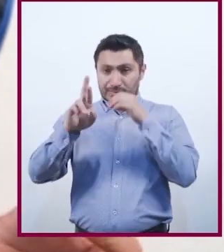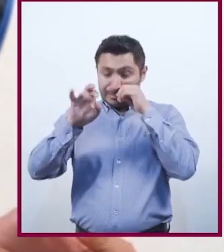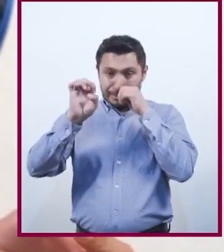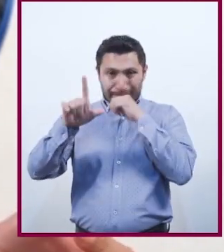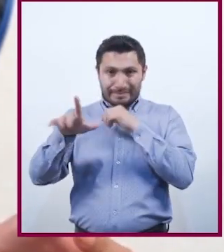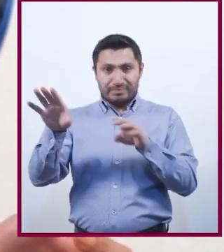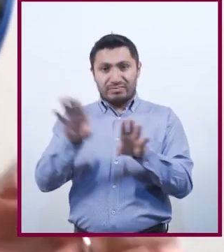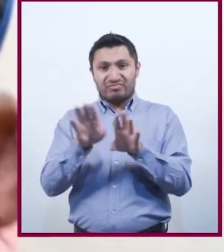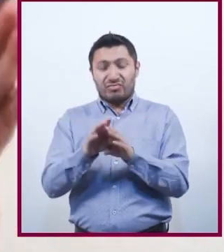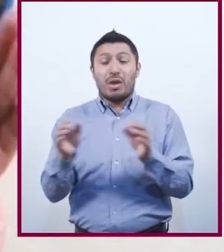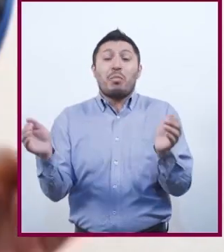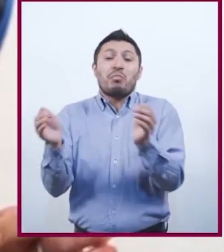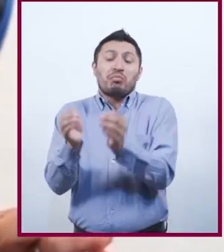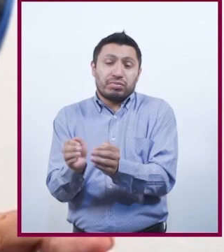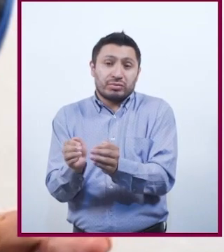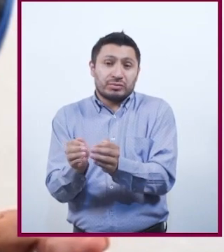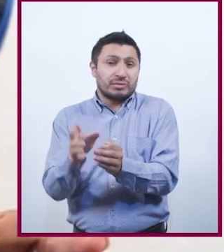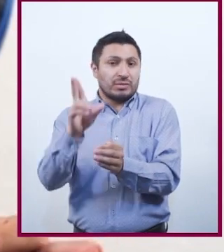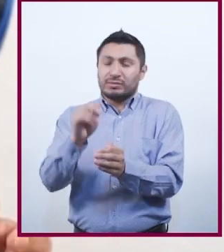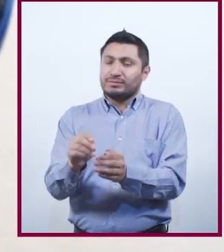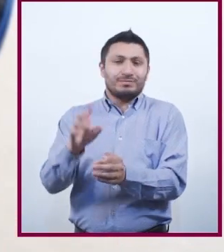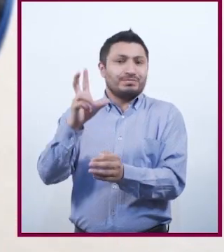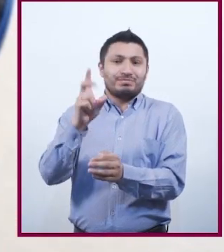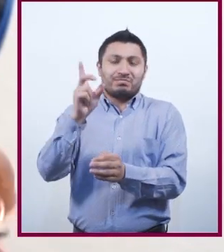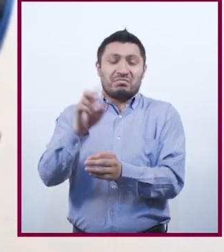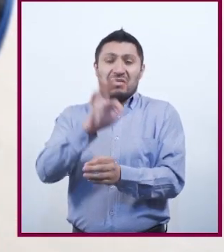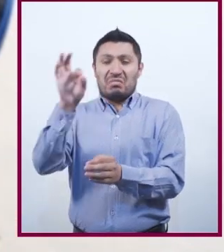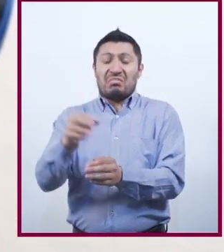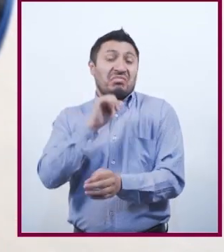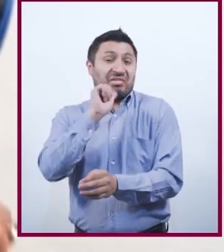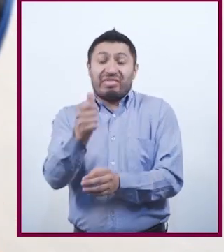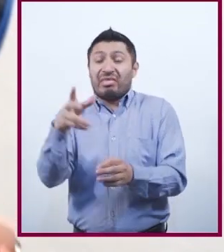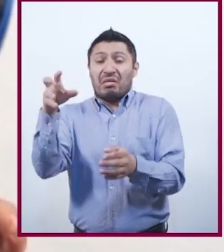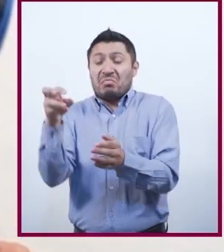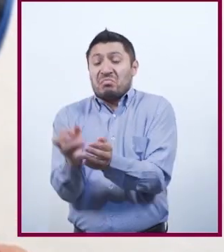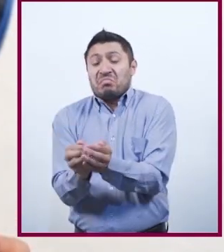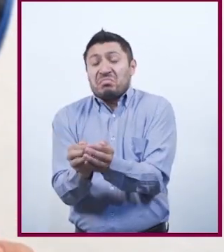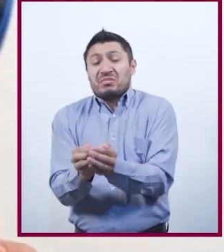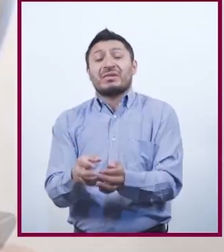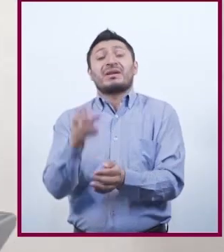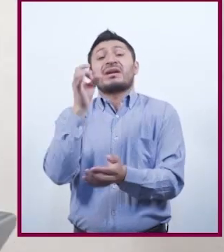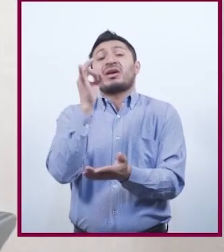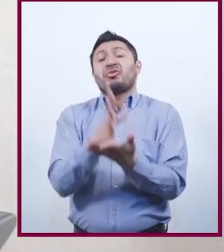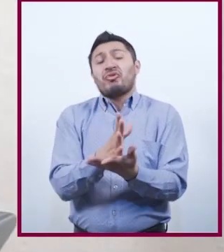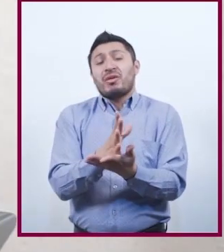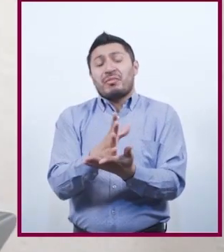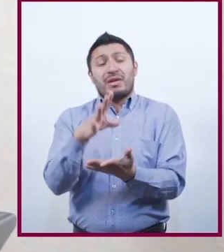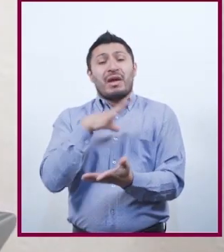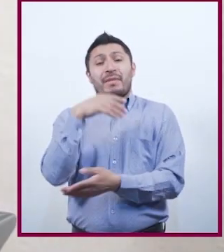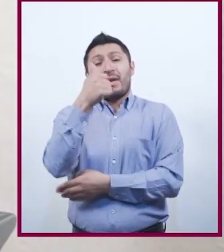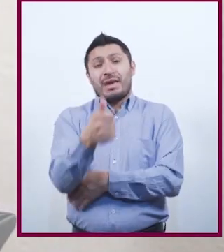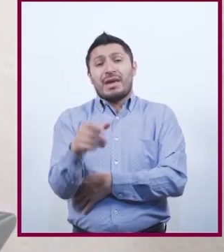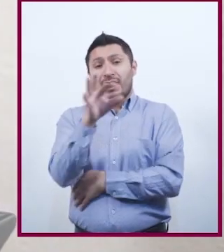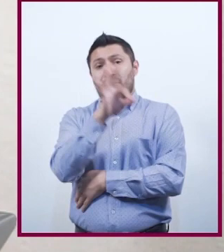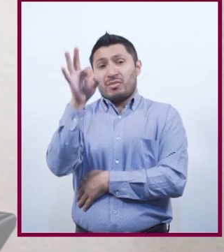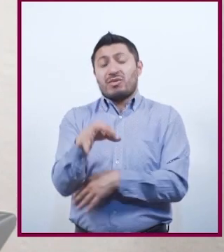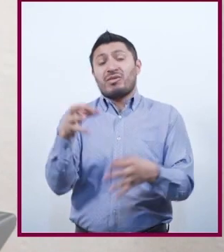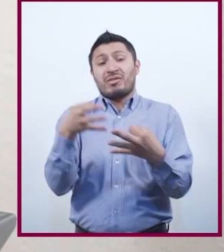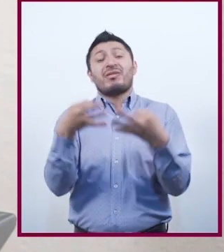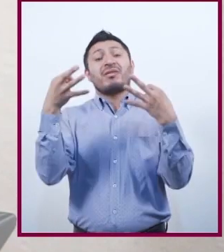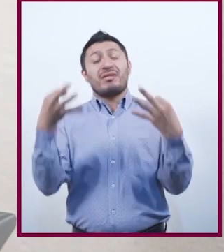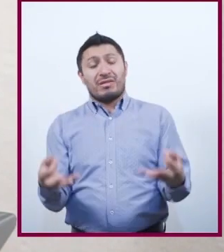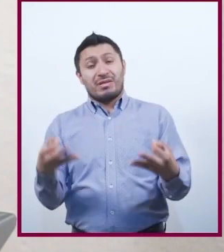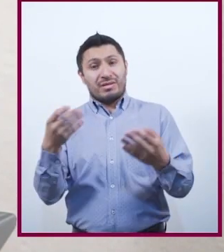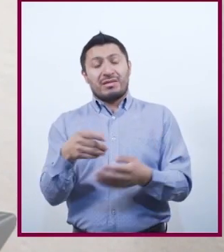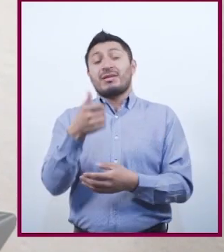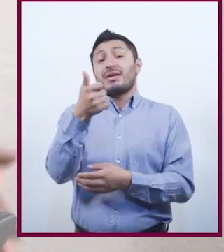que los israelíes eran una clara minoría. No eran ni el 30% de la población y solo poseían el 6%